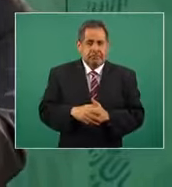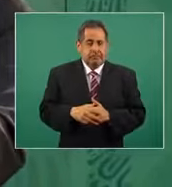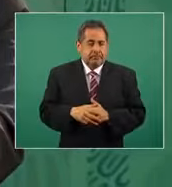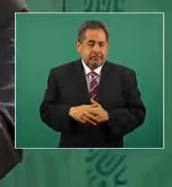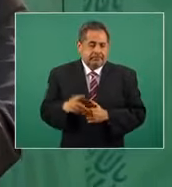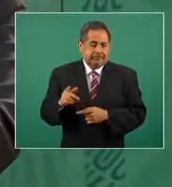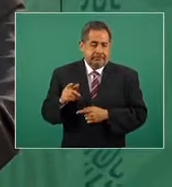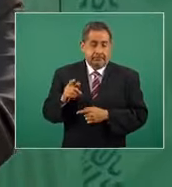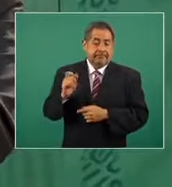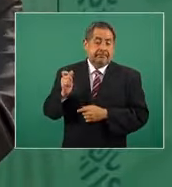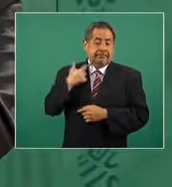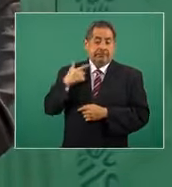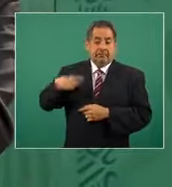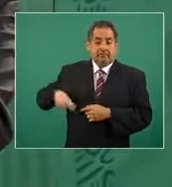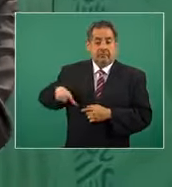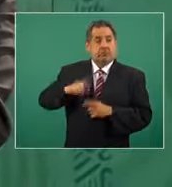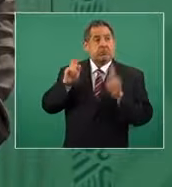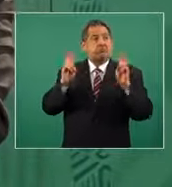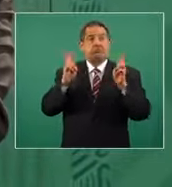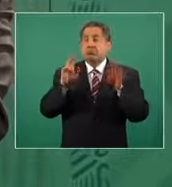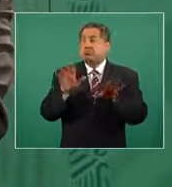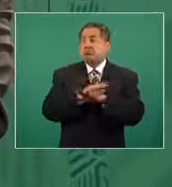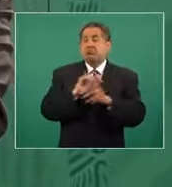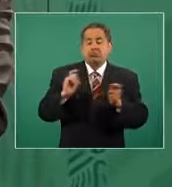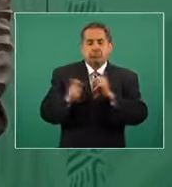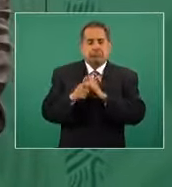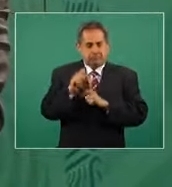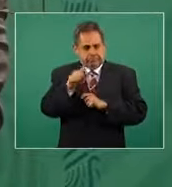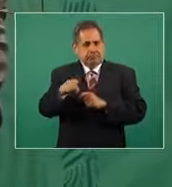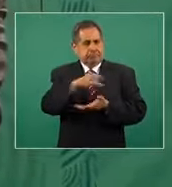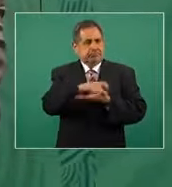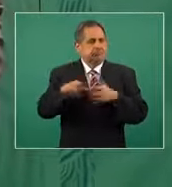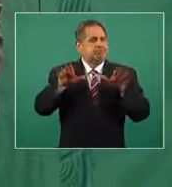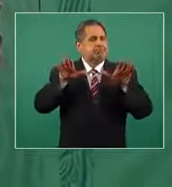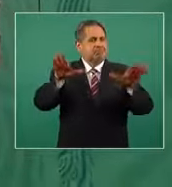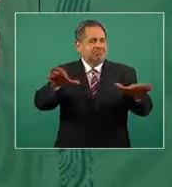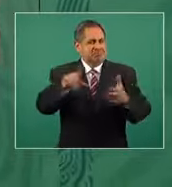gobiernos del cambio fue cuando se compró el avión presidencial,